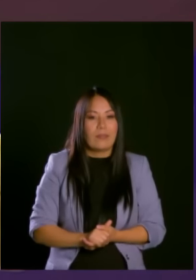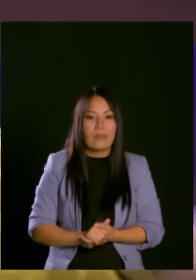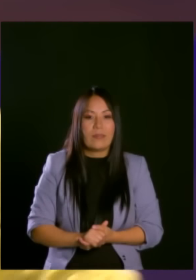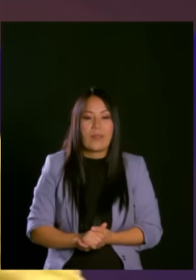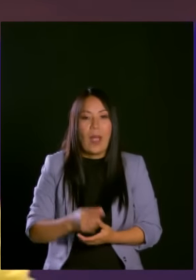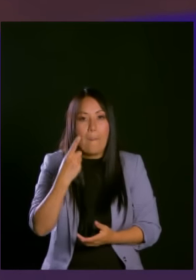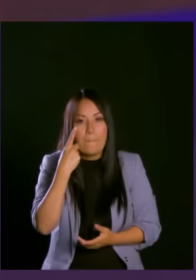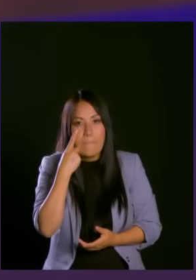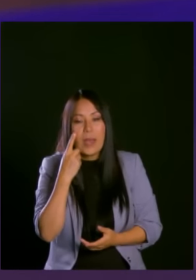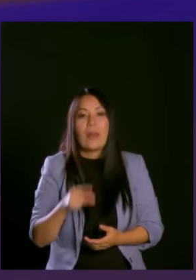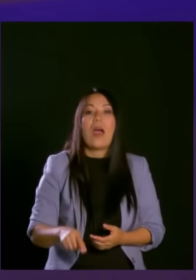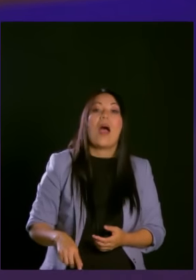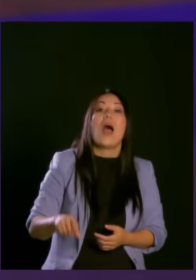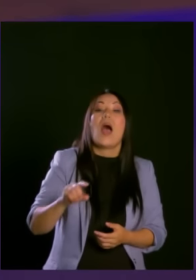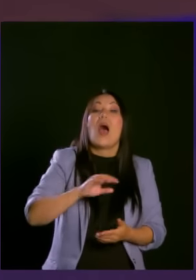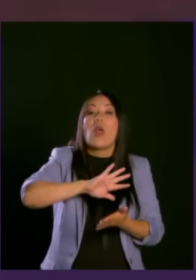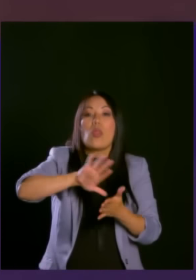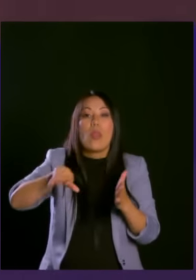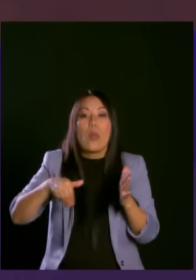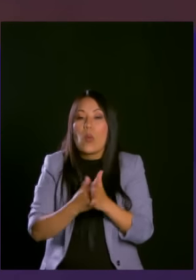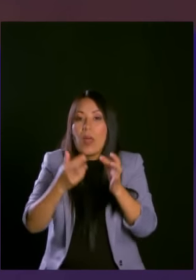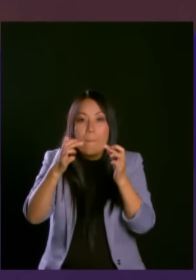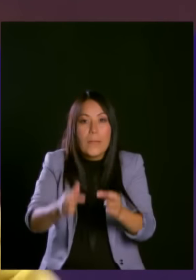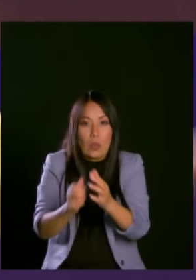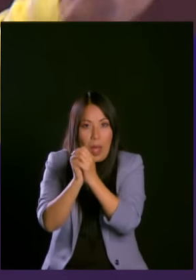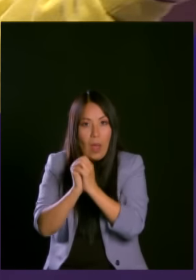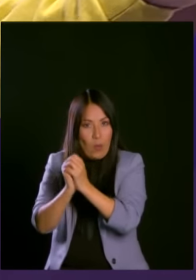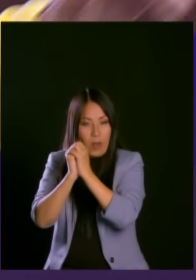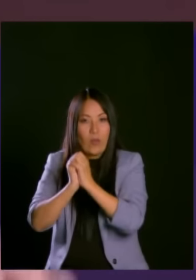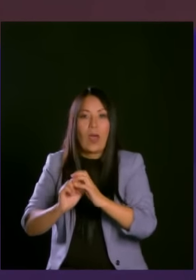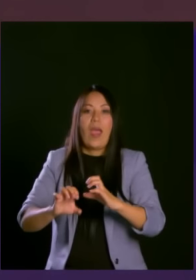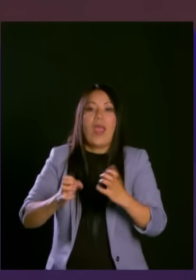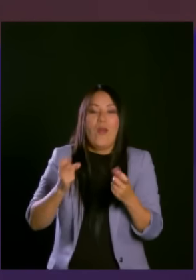Todo adorador debe discipular.